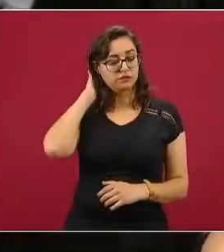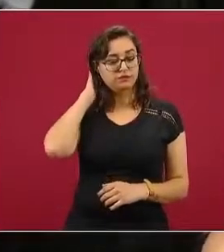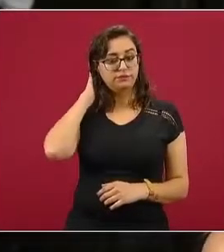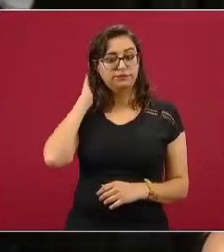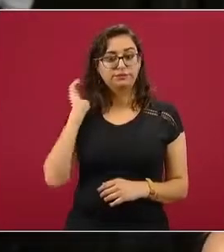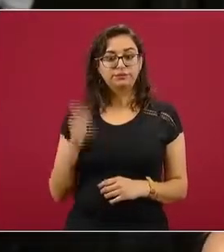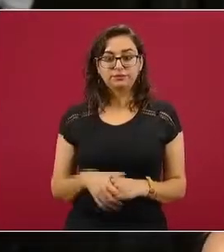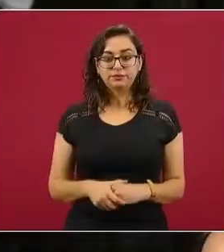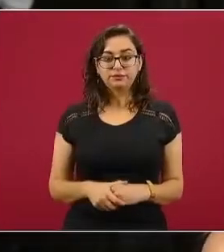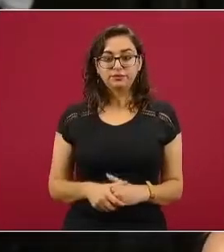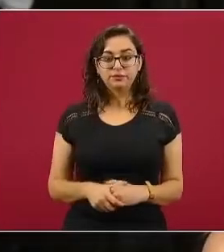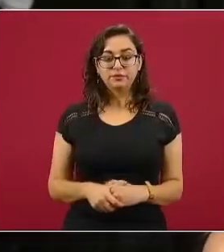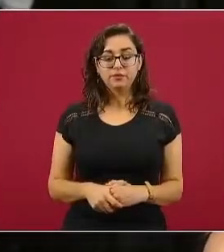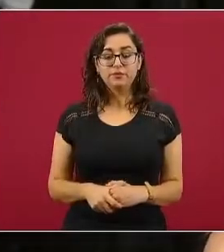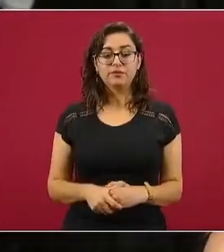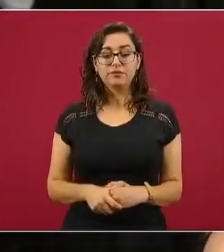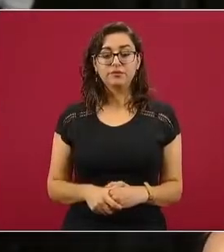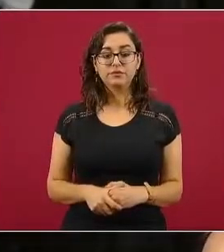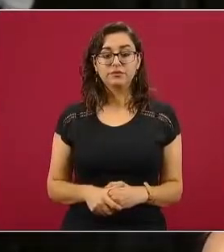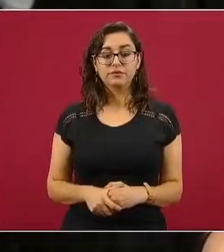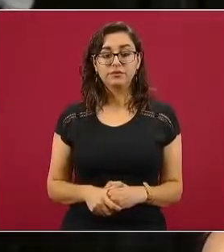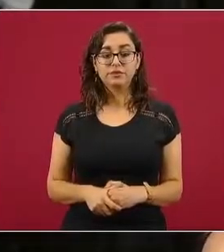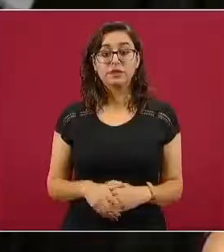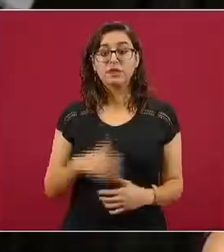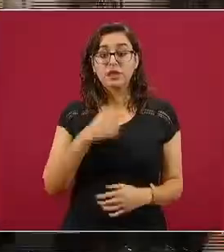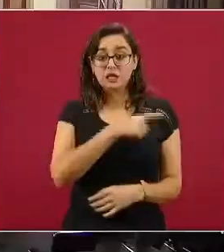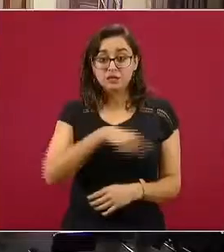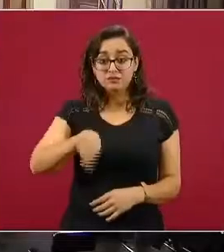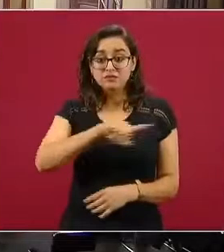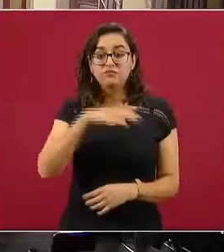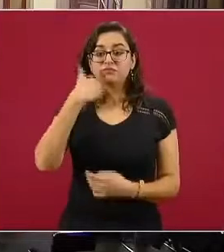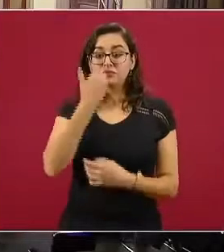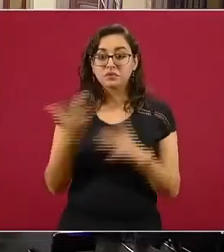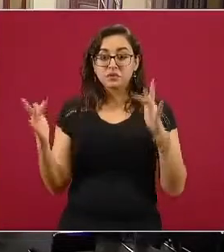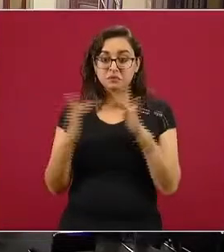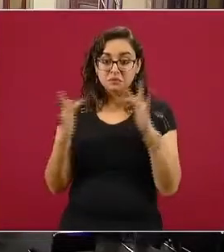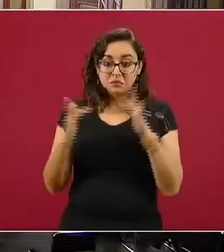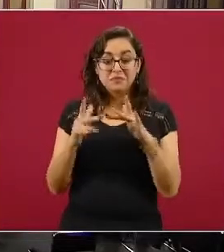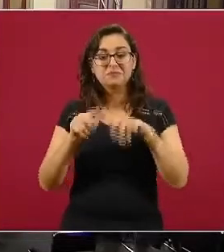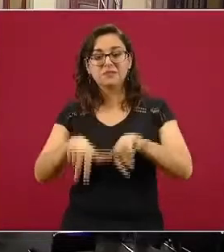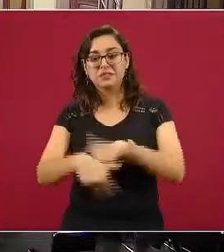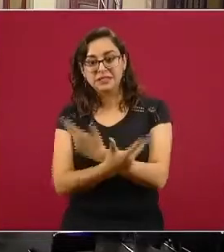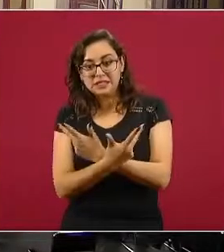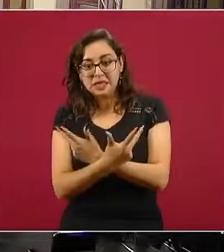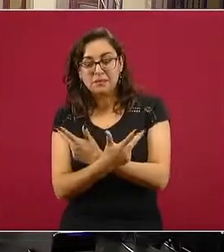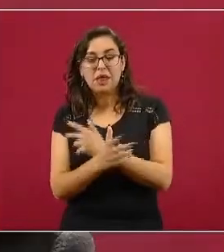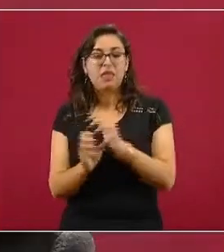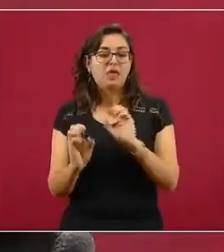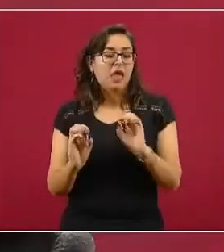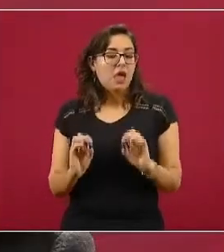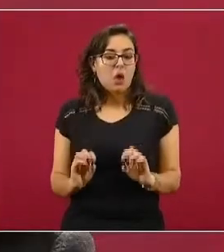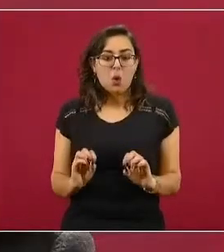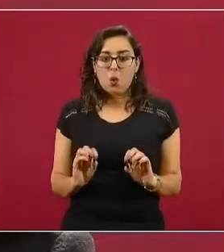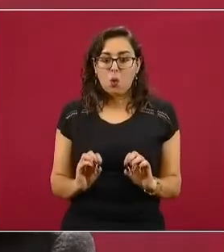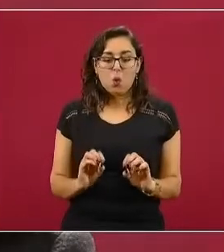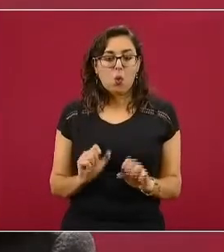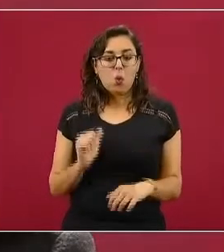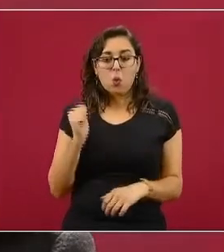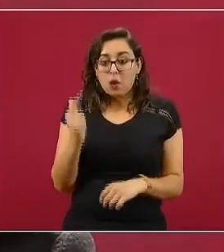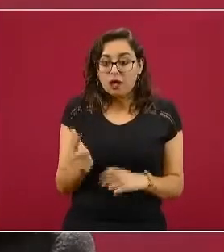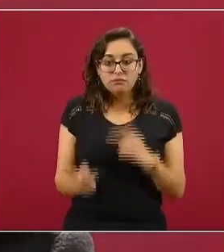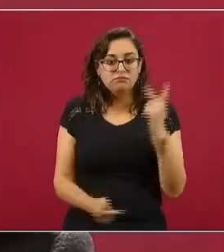a que quieren tener contacto con usted, ya sea por videollamada, ya sea que si ellos pueden hacer